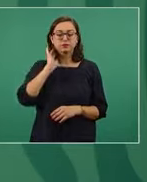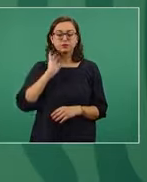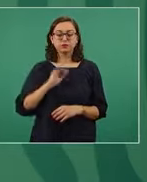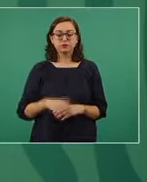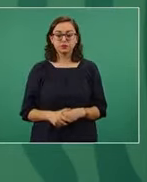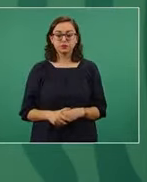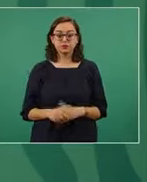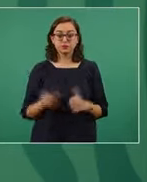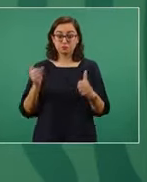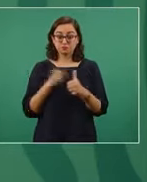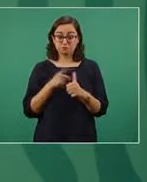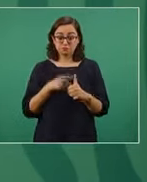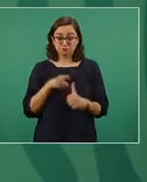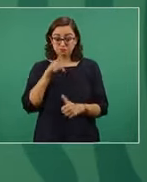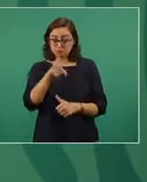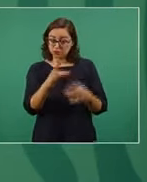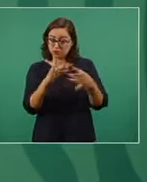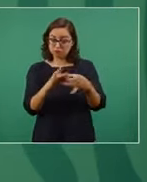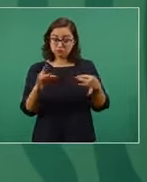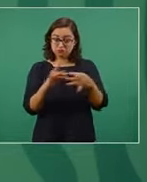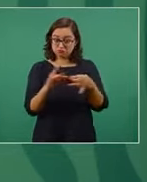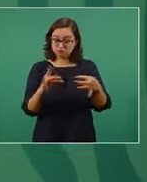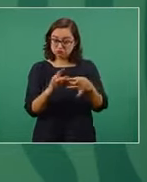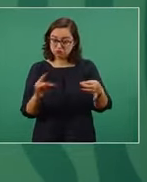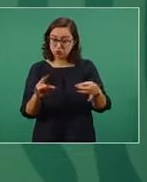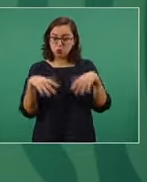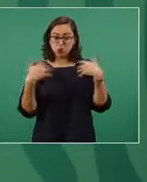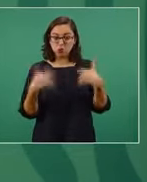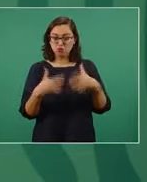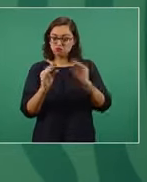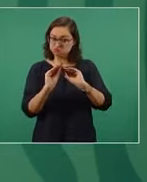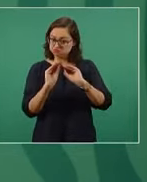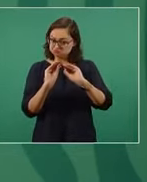tu exposición clara.